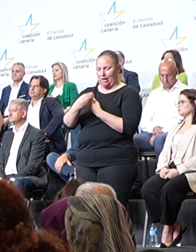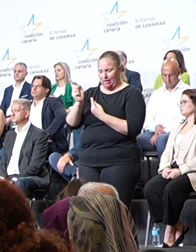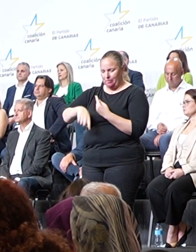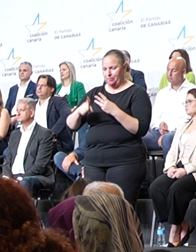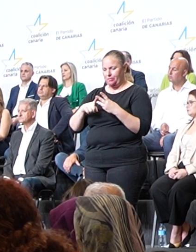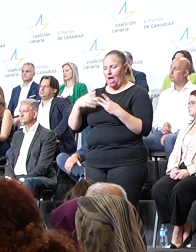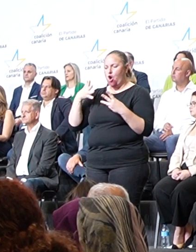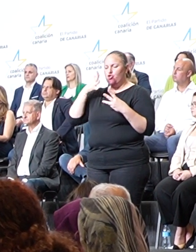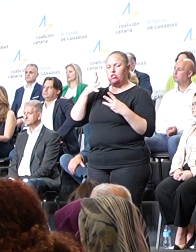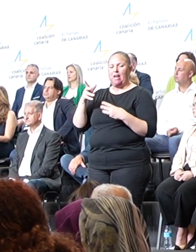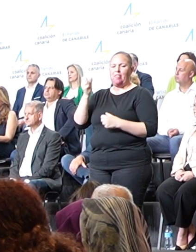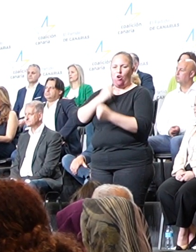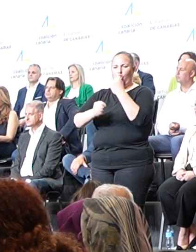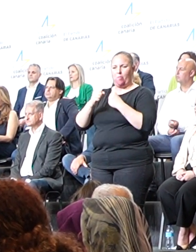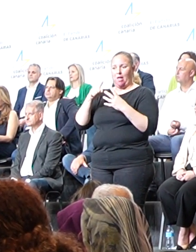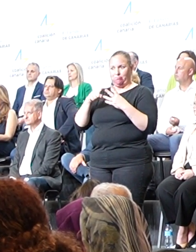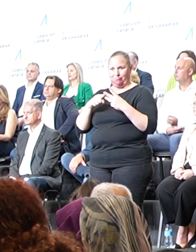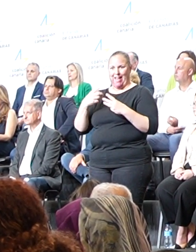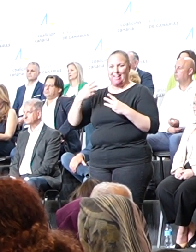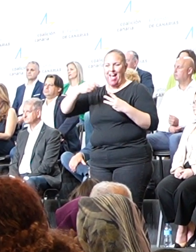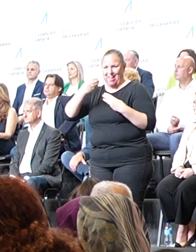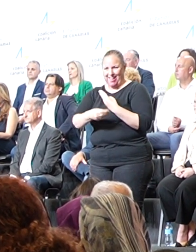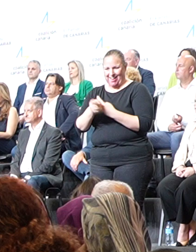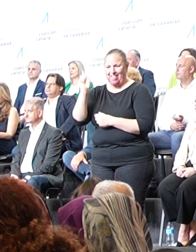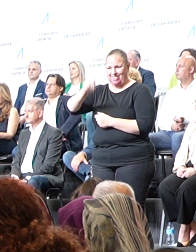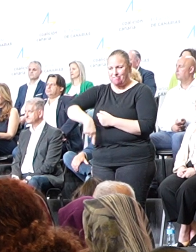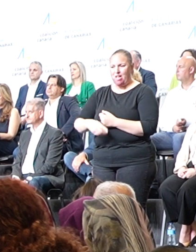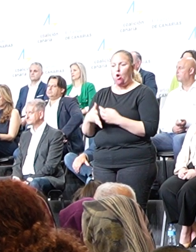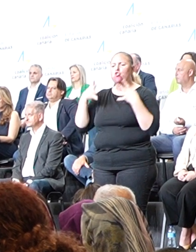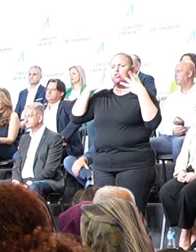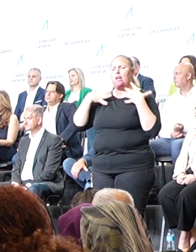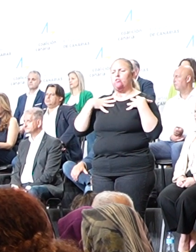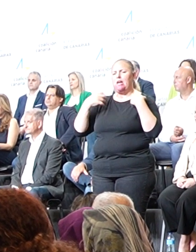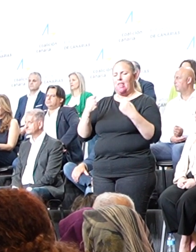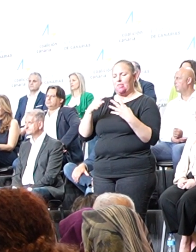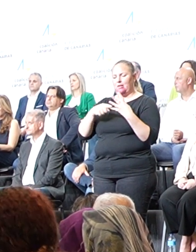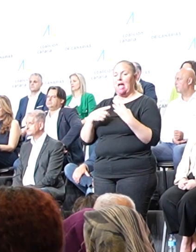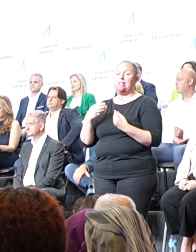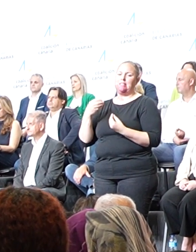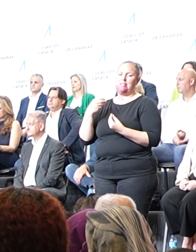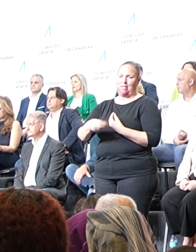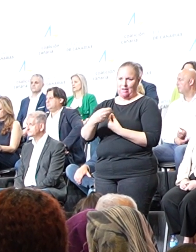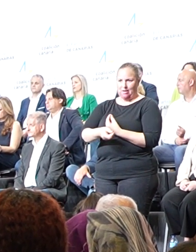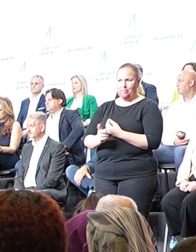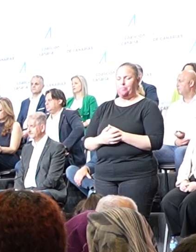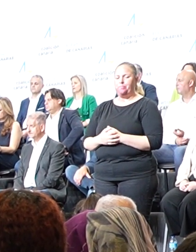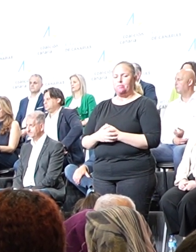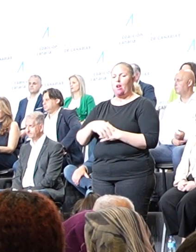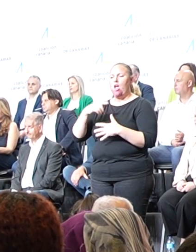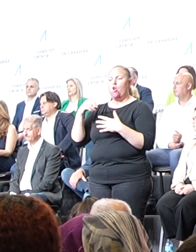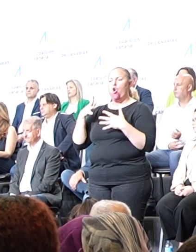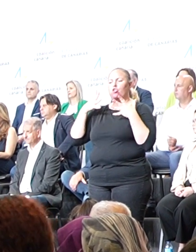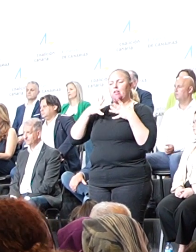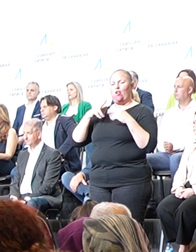La consejera de Economía es de Gran Canaria. El consejero de Sanidad es de Gran Canaria. El consejero de